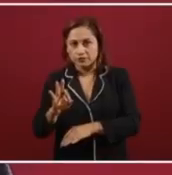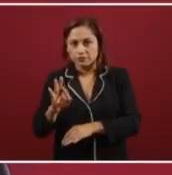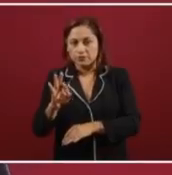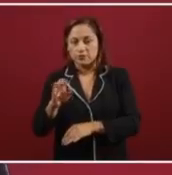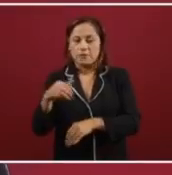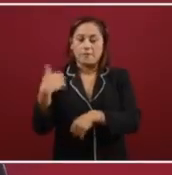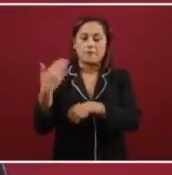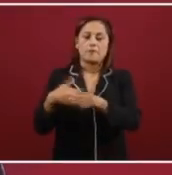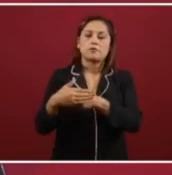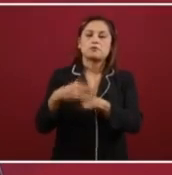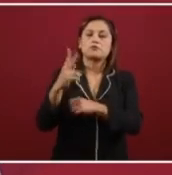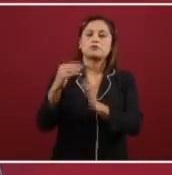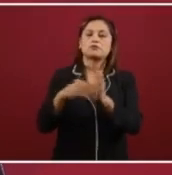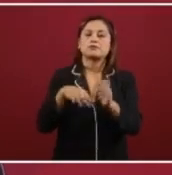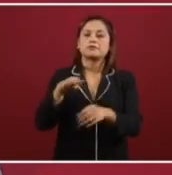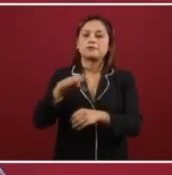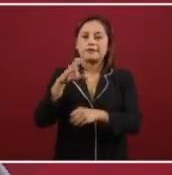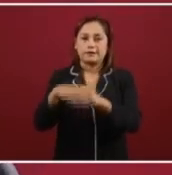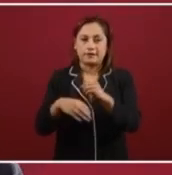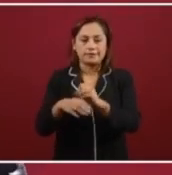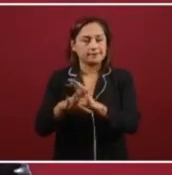están